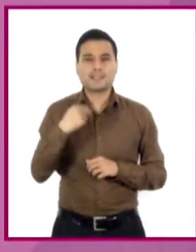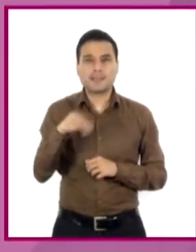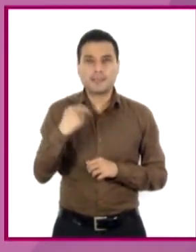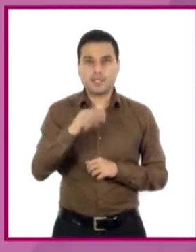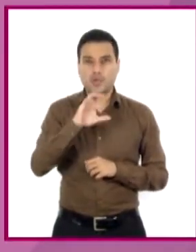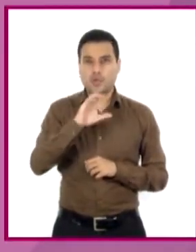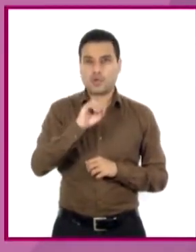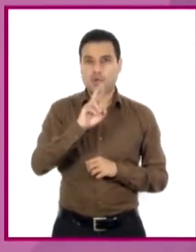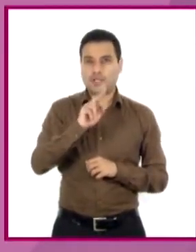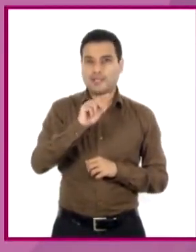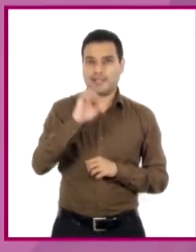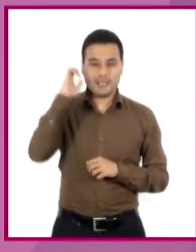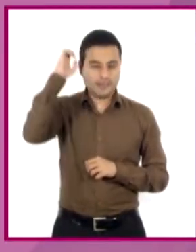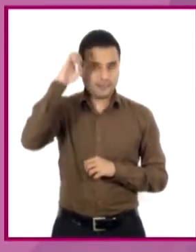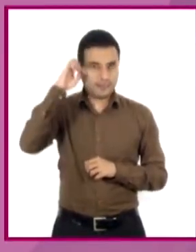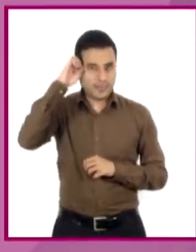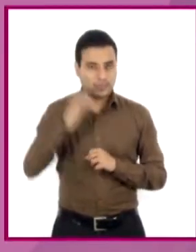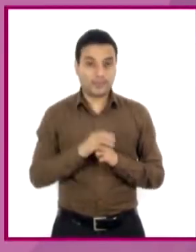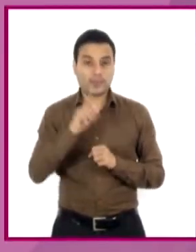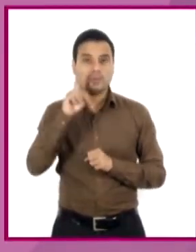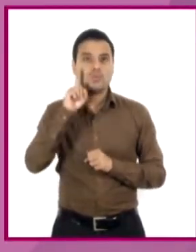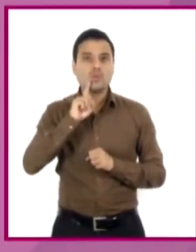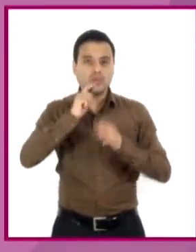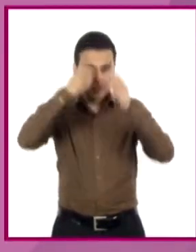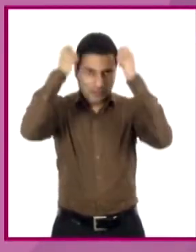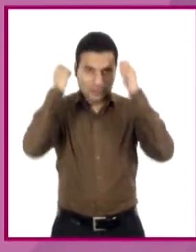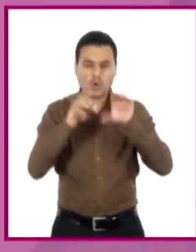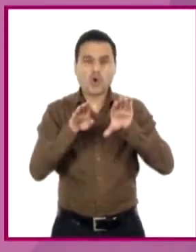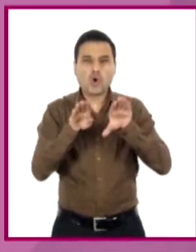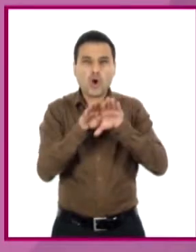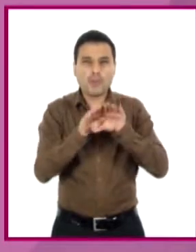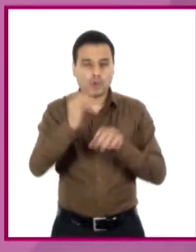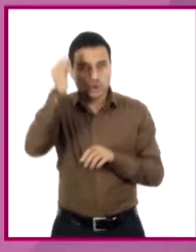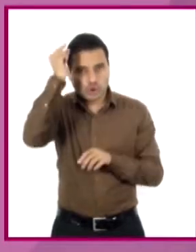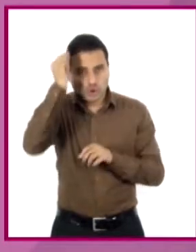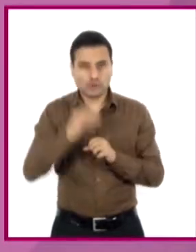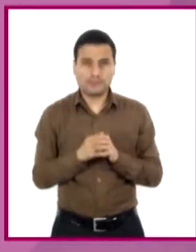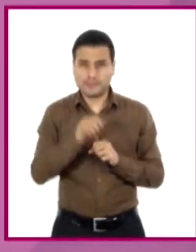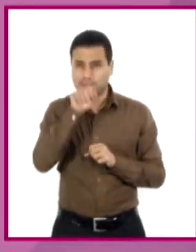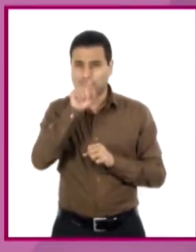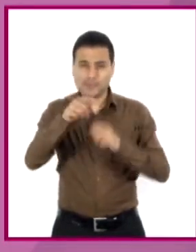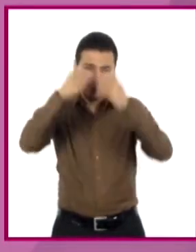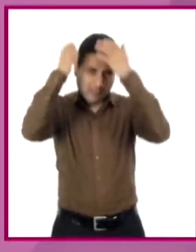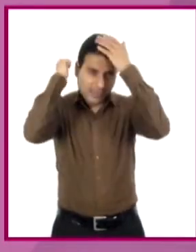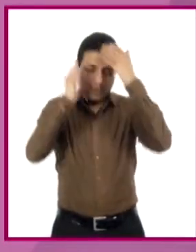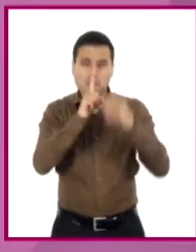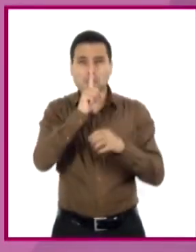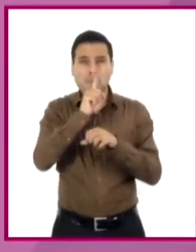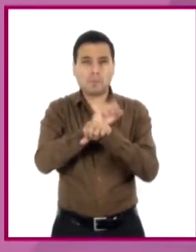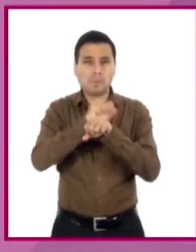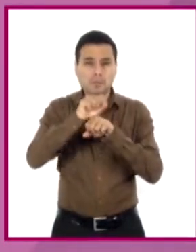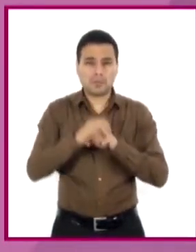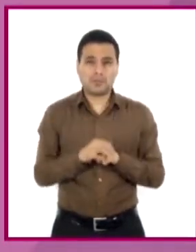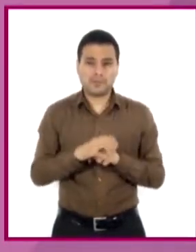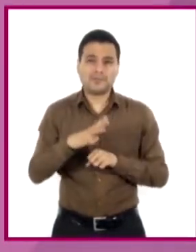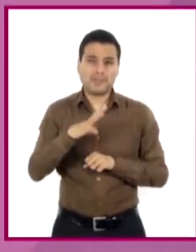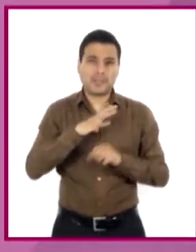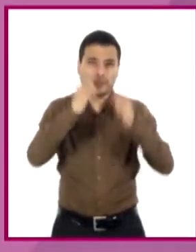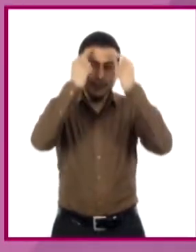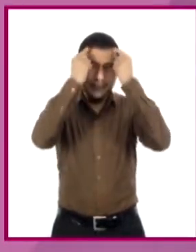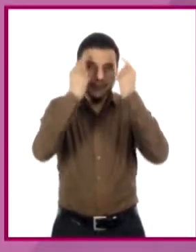imperio. El cabello de las mujeres se llevaba corto y se peinaba de forma muy sencilla, con algunos pequeños rizos rodeando el